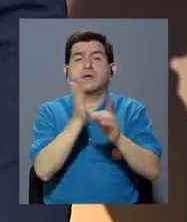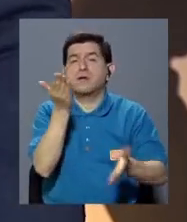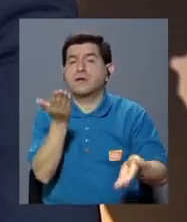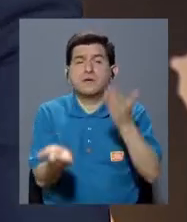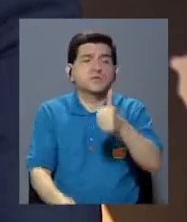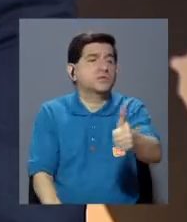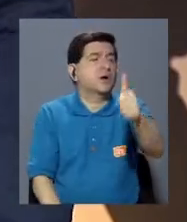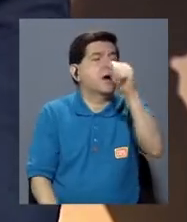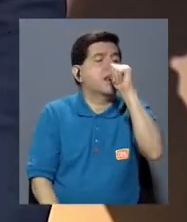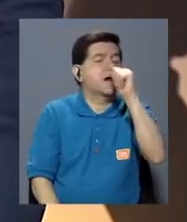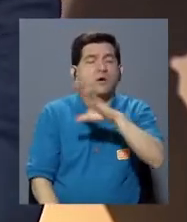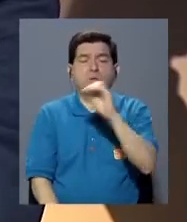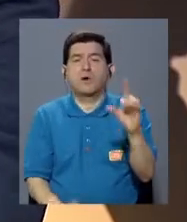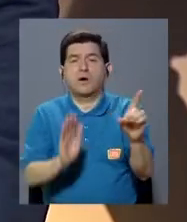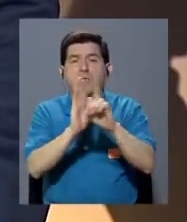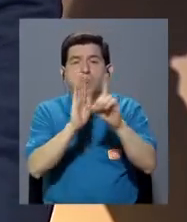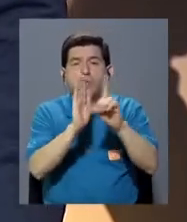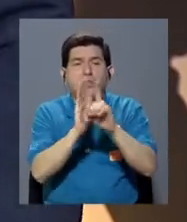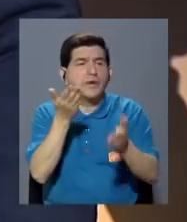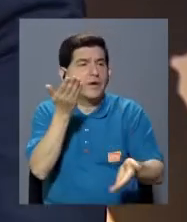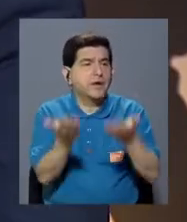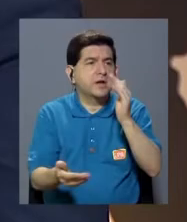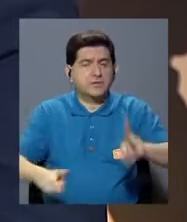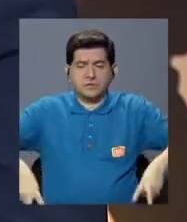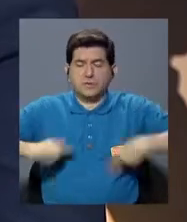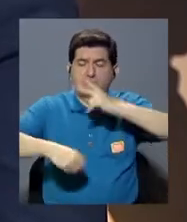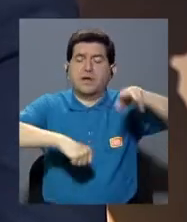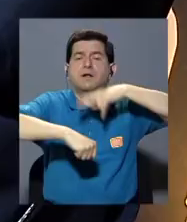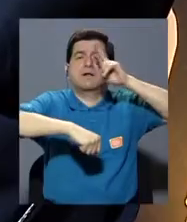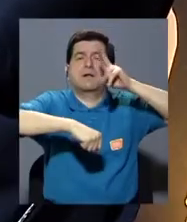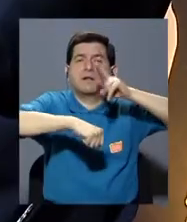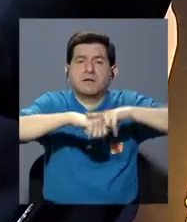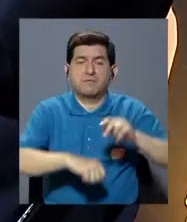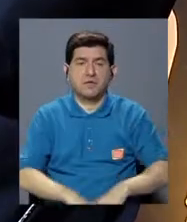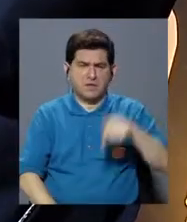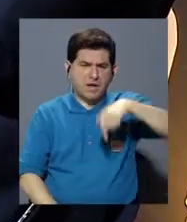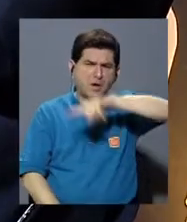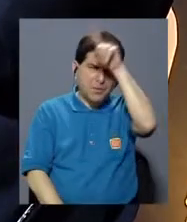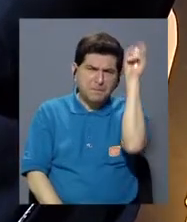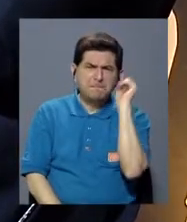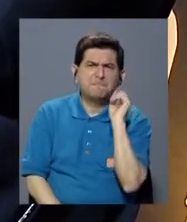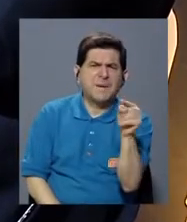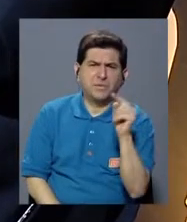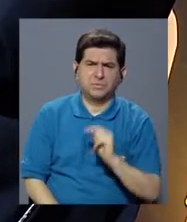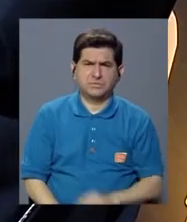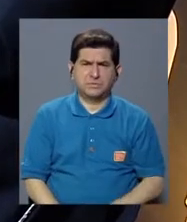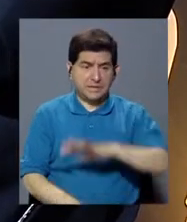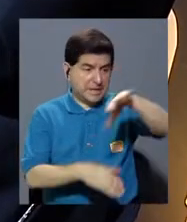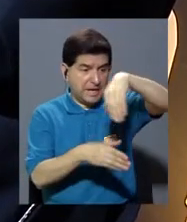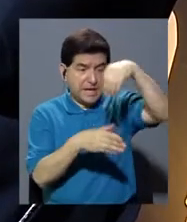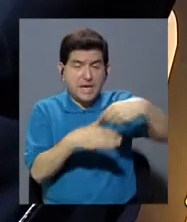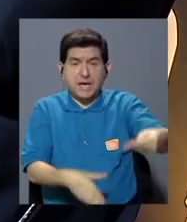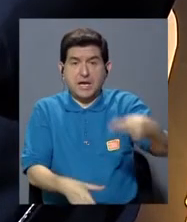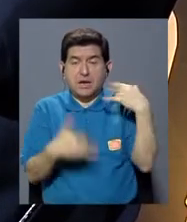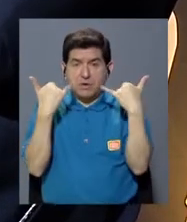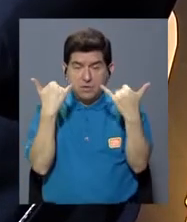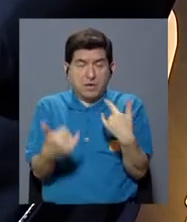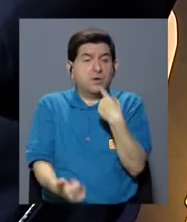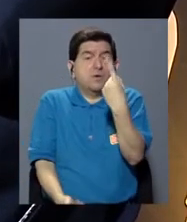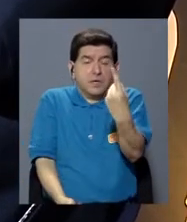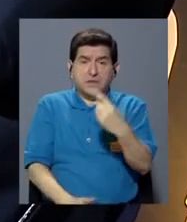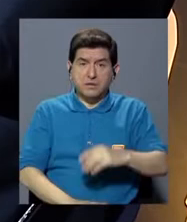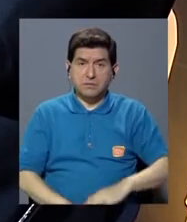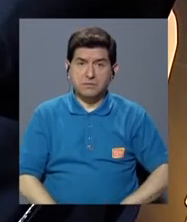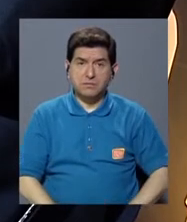el agua, si se tenía derecho a la vida silvestre. Hoy nos preguntamos, en este contexto histórico que menciono,